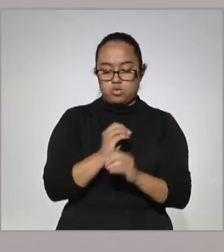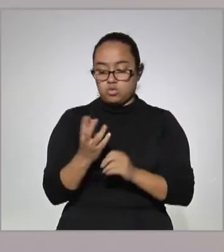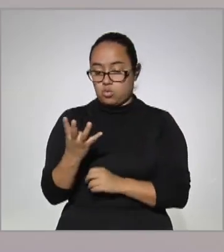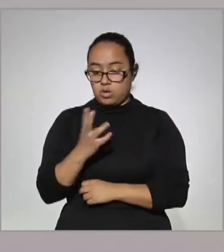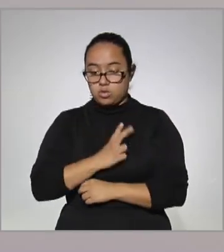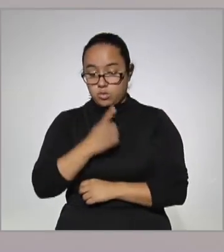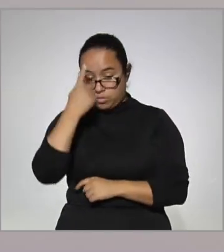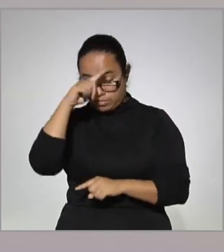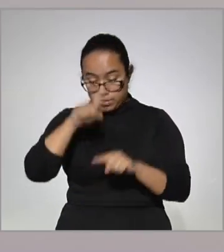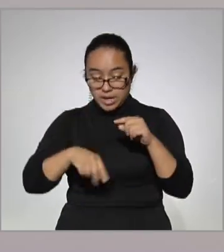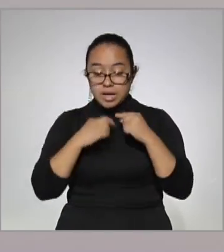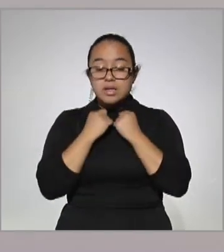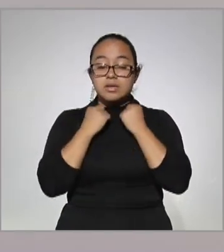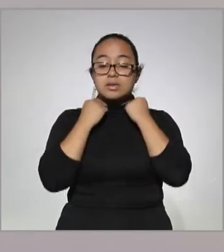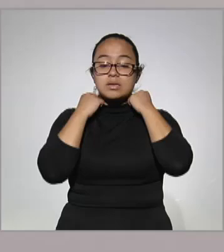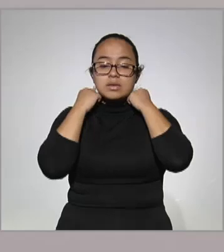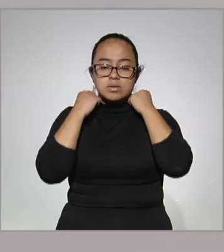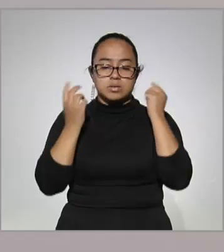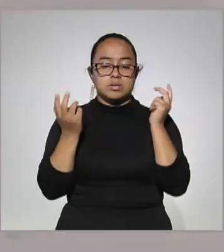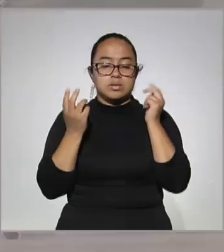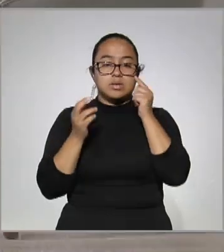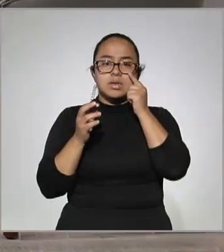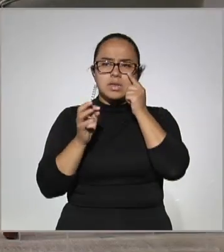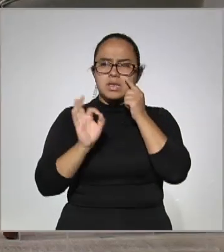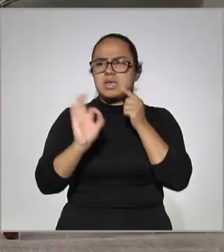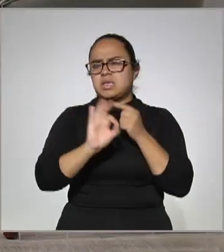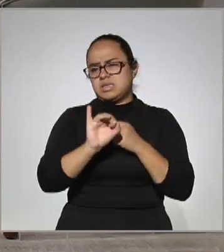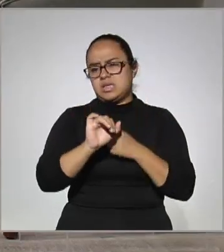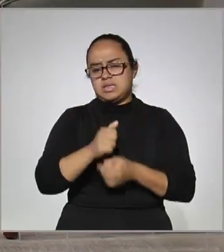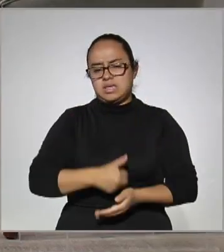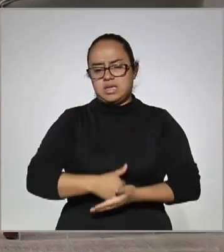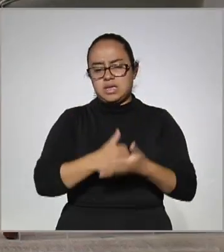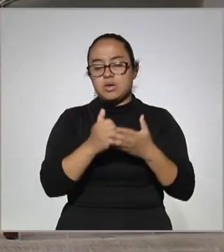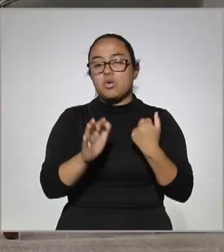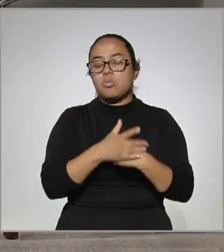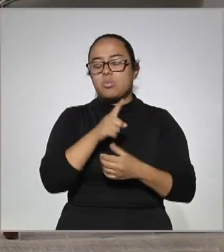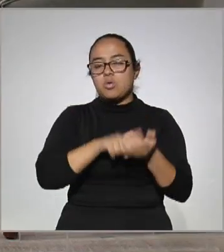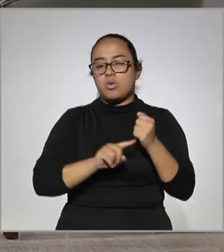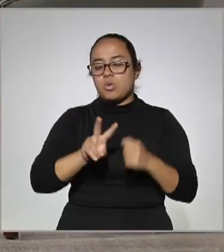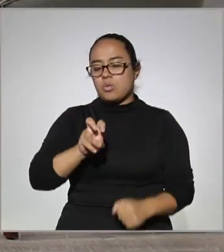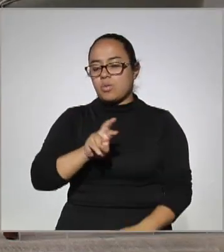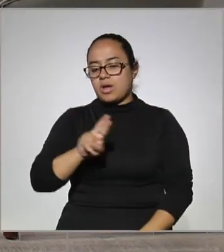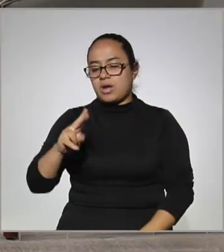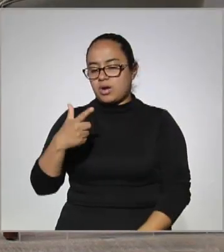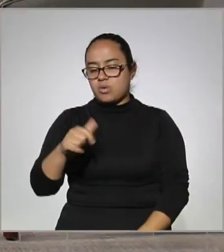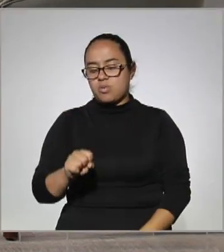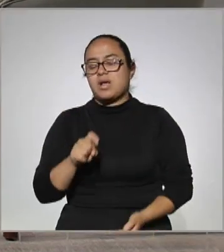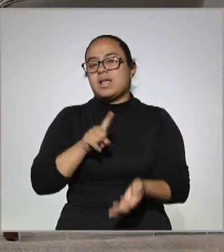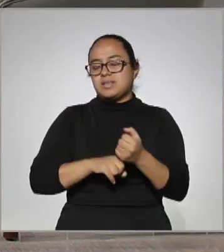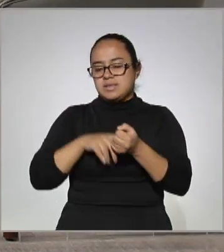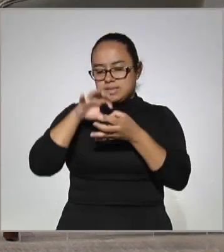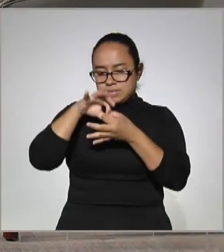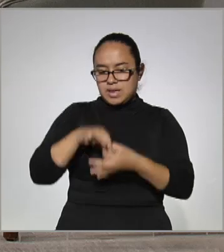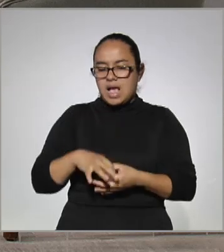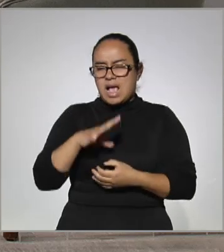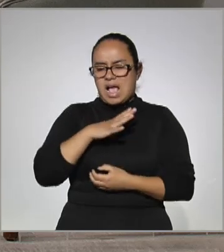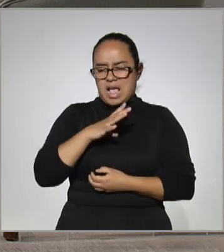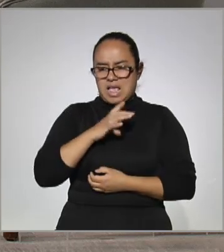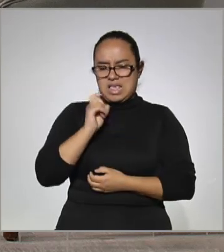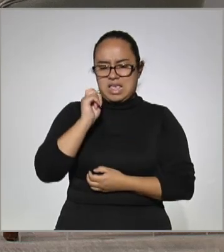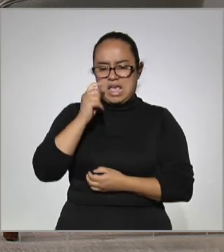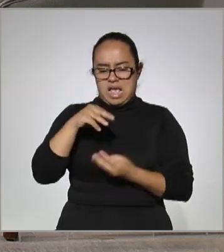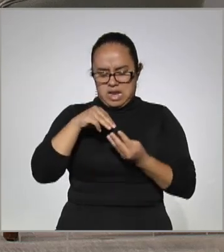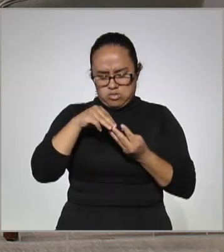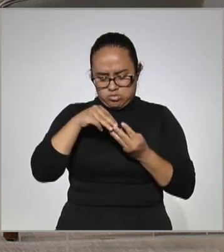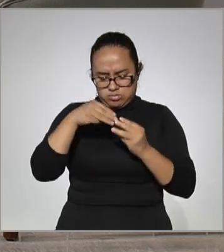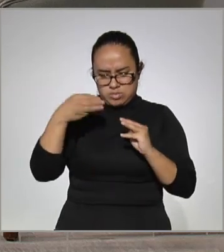esas verrugas. Sí ayuda en el sentido de que es una misma familia y debe compartir alguna cosa genética, no lo tengo